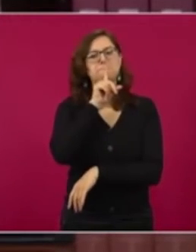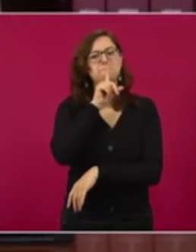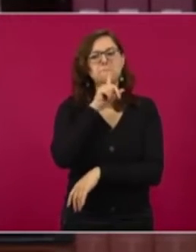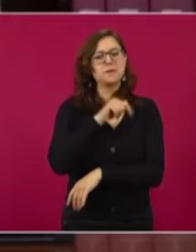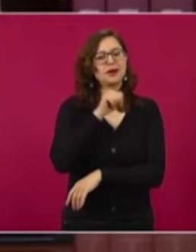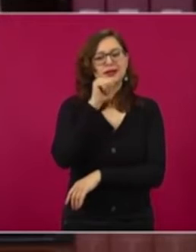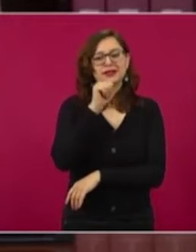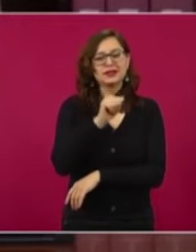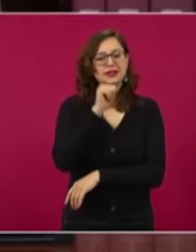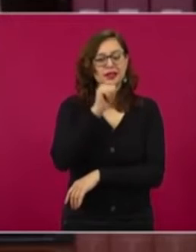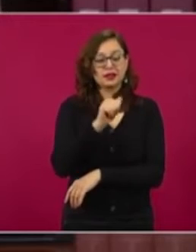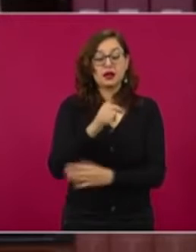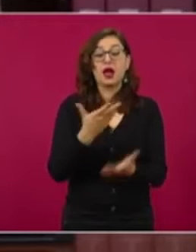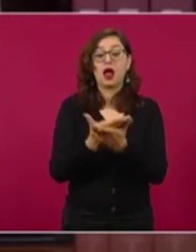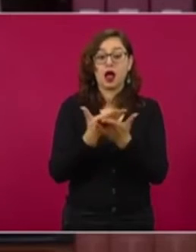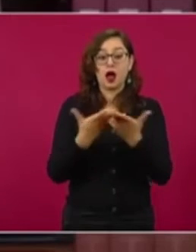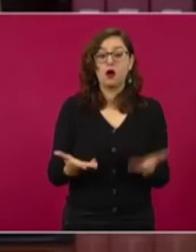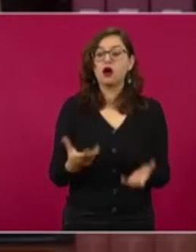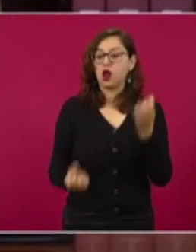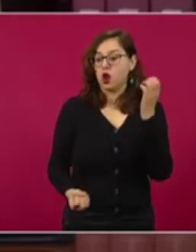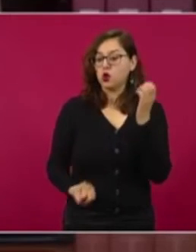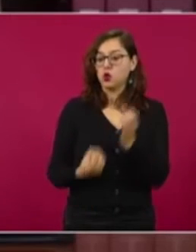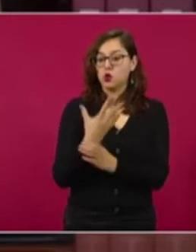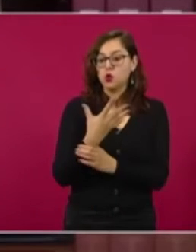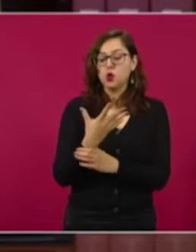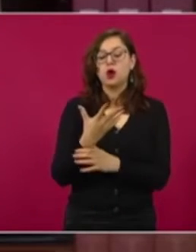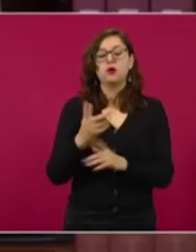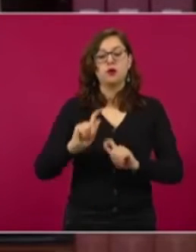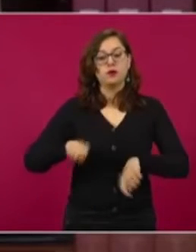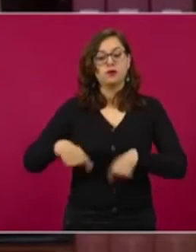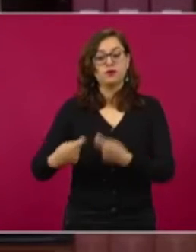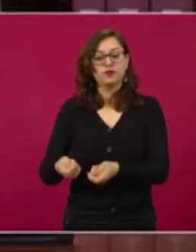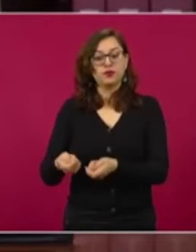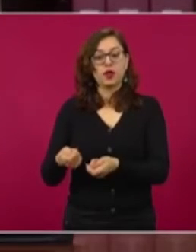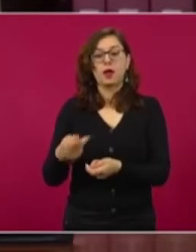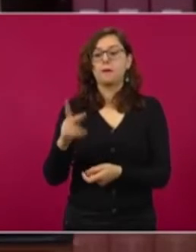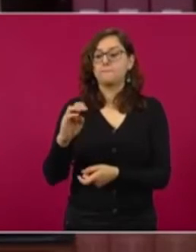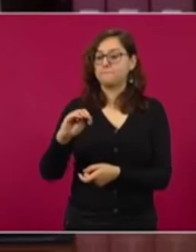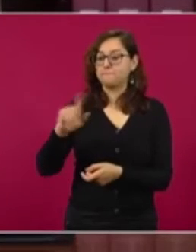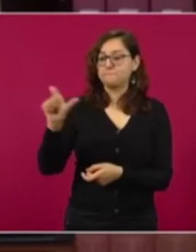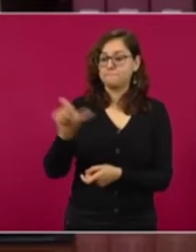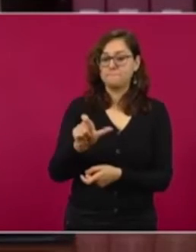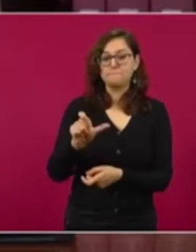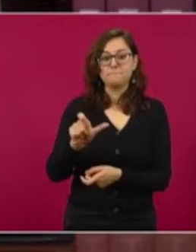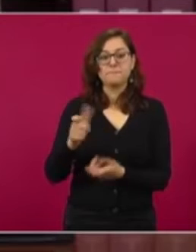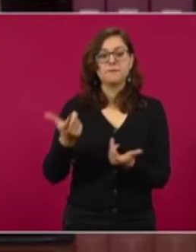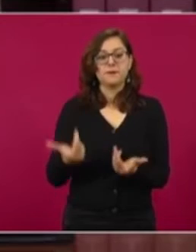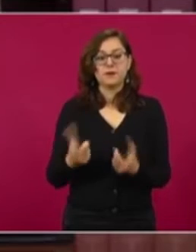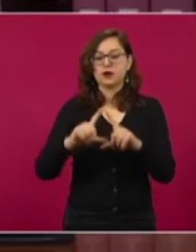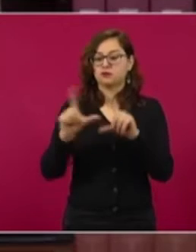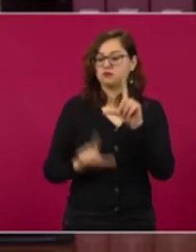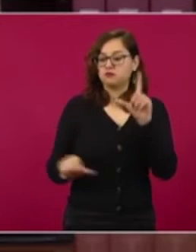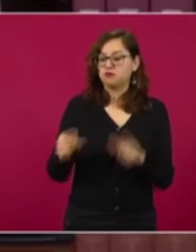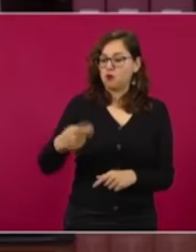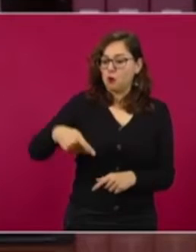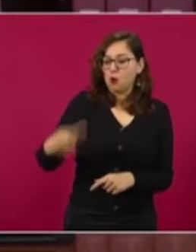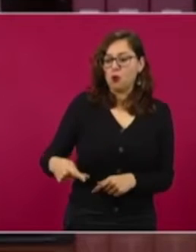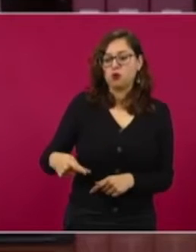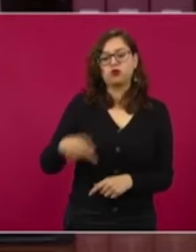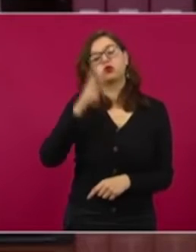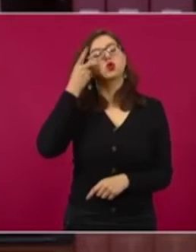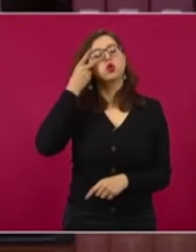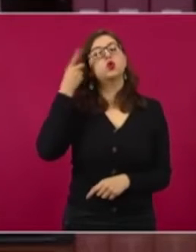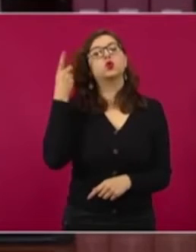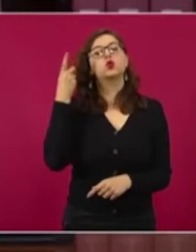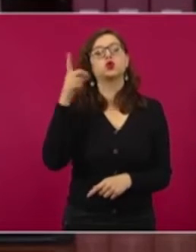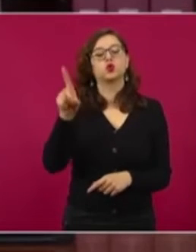pasa, como ya lo dije, a formar parte de los bienes de nuestra nación, de